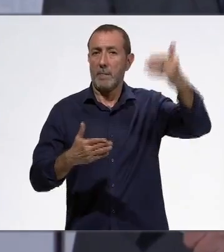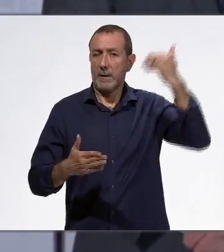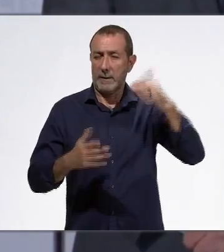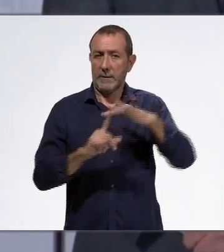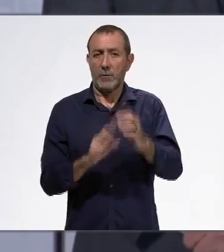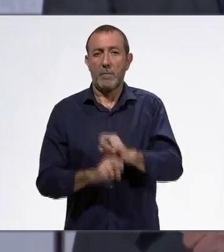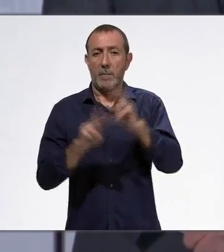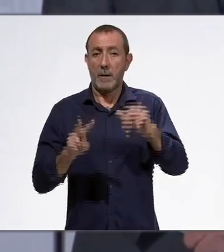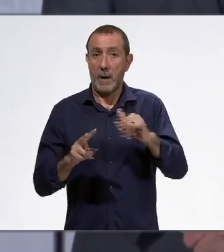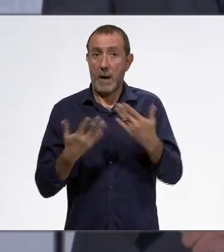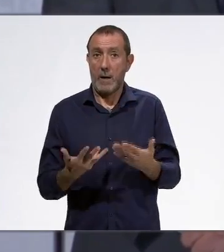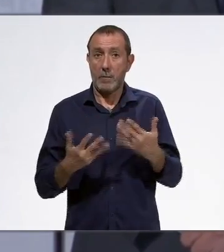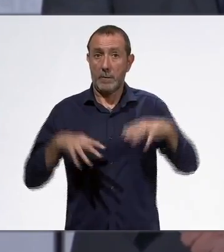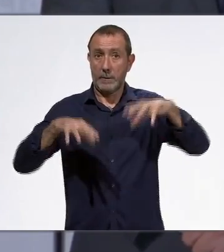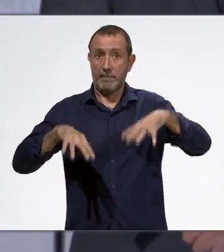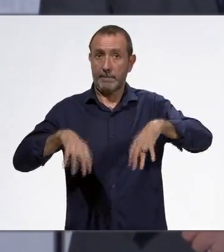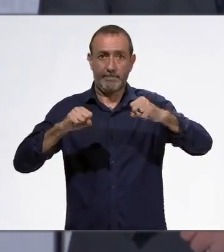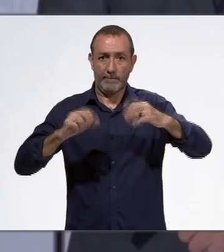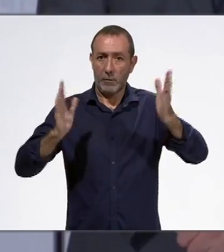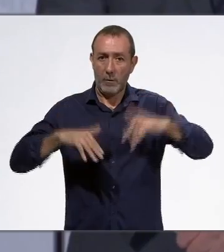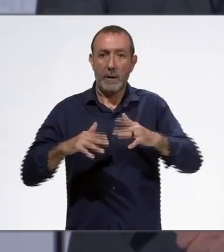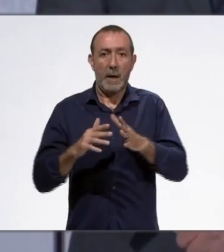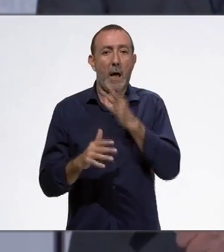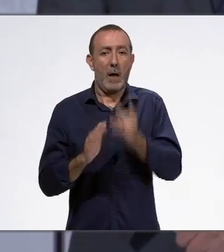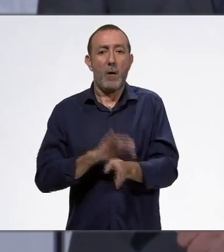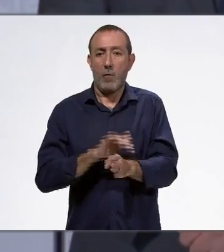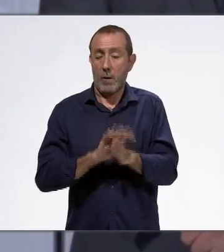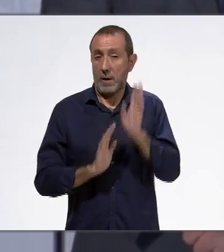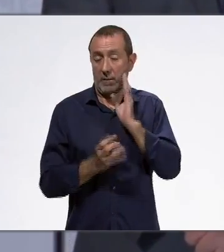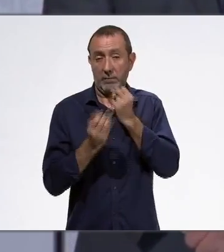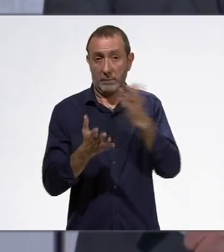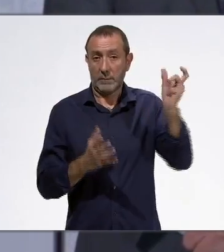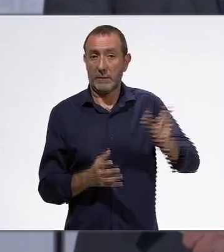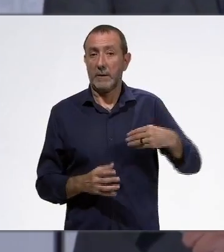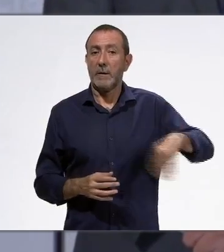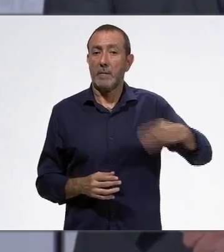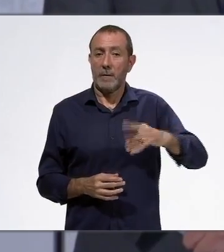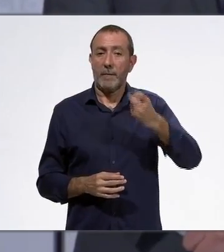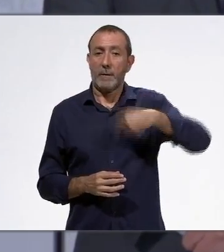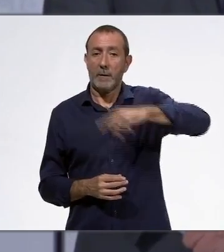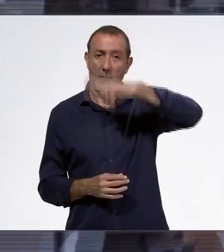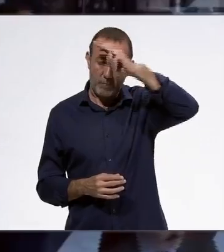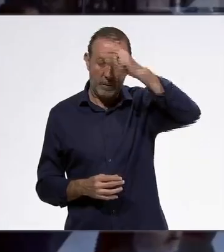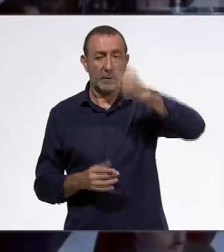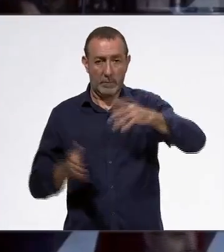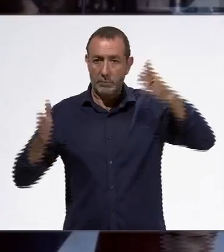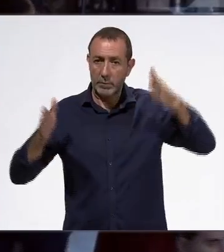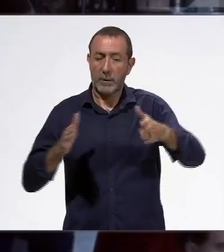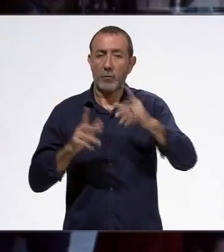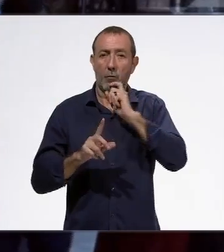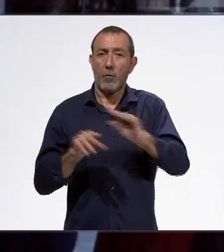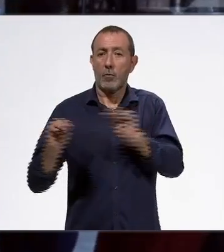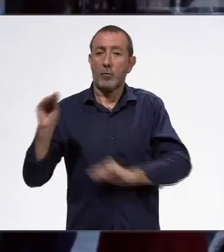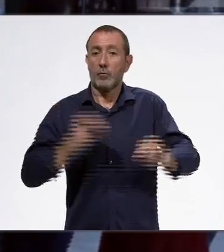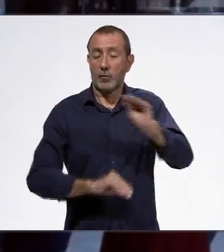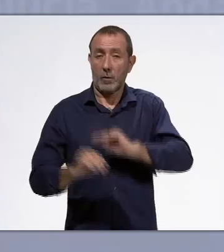Pero esta sequía todavía no ha terminado y por eso tenemos que estar como bien ha dicho el presidente además de preocupados ocupados en su solución